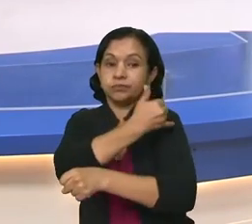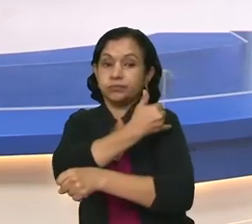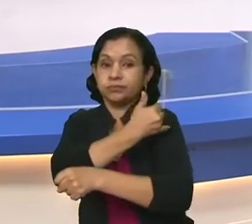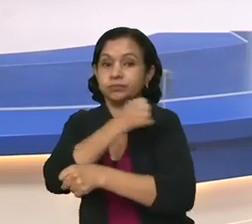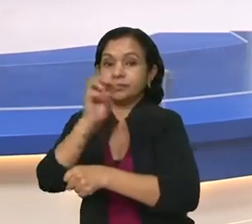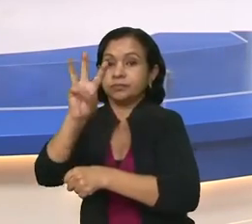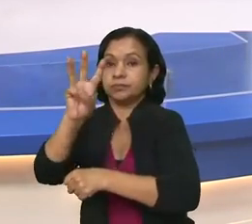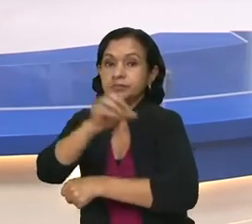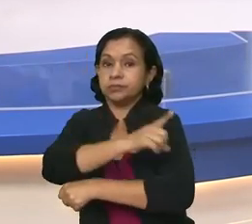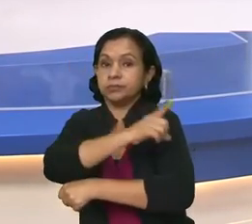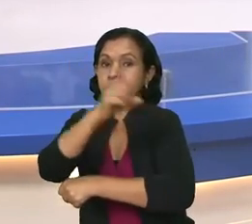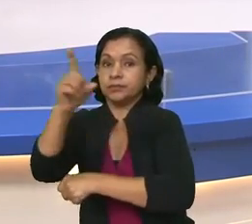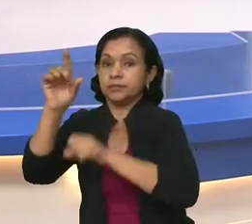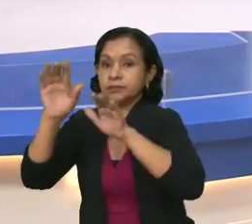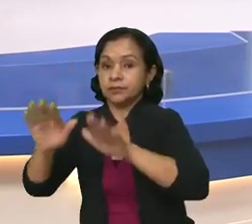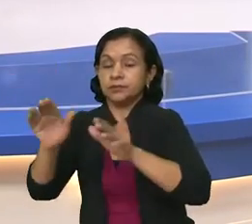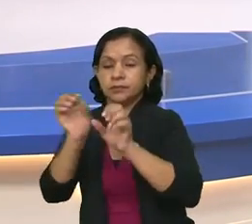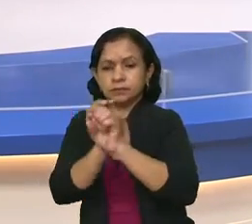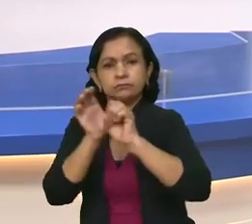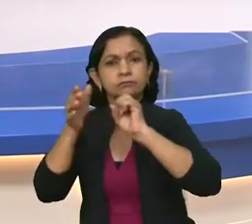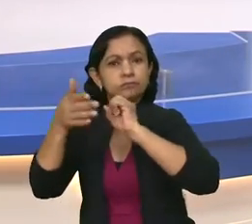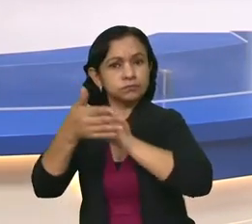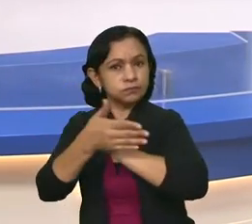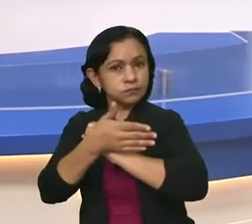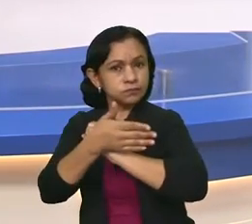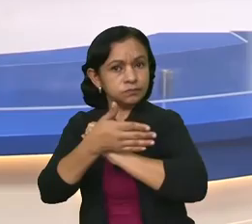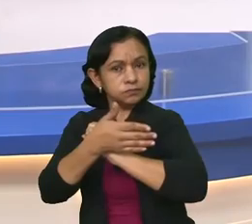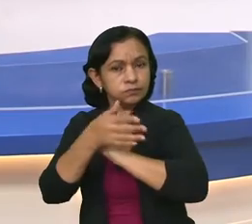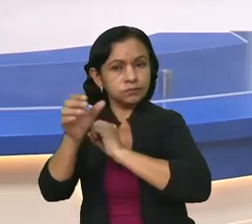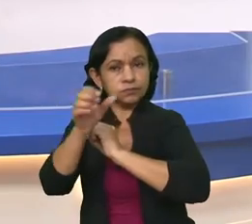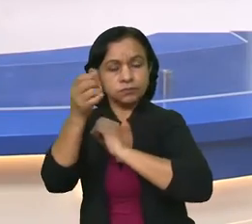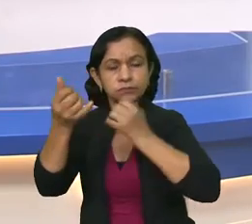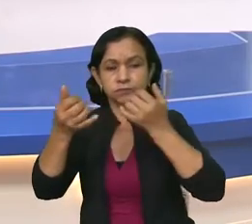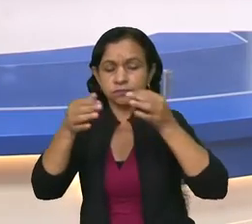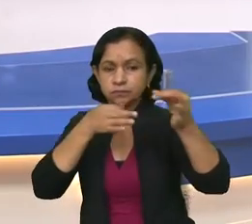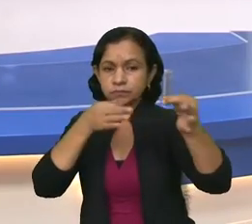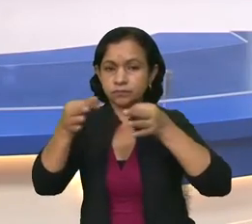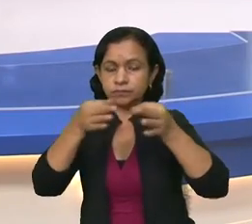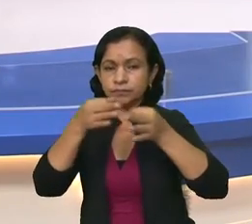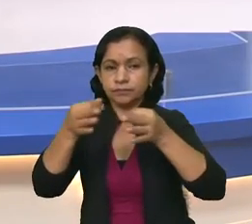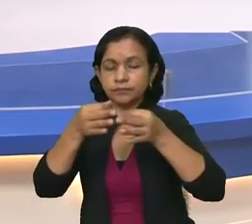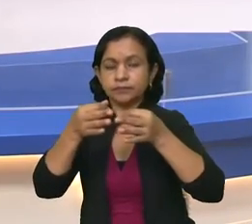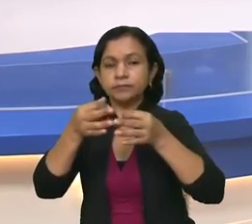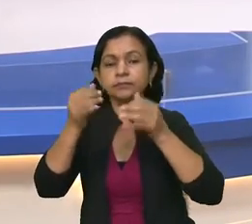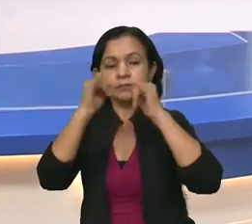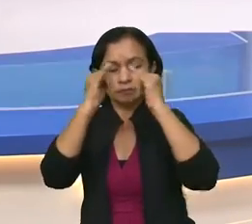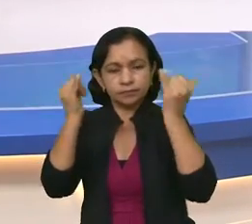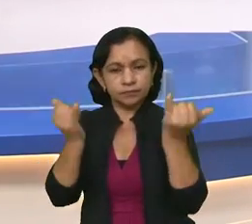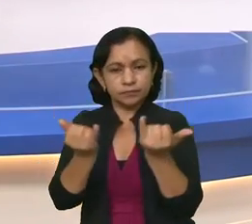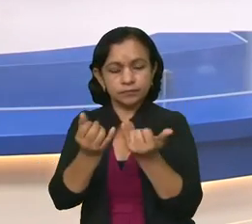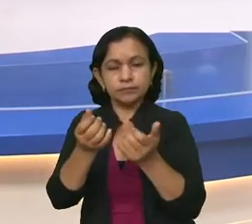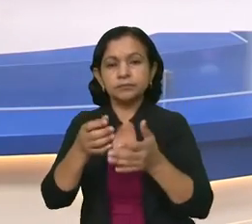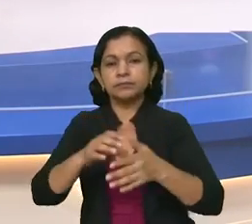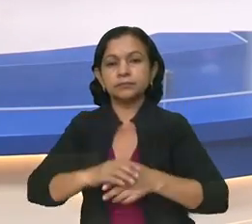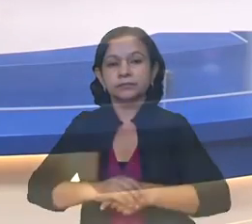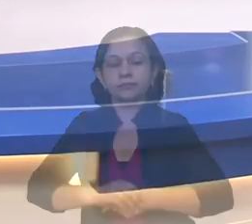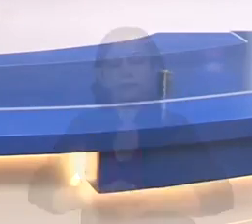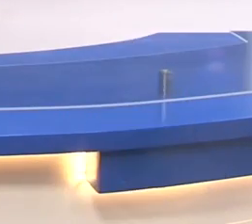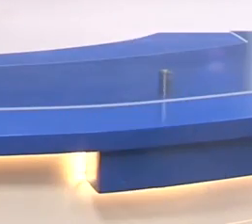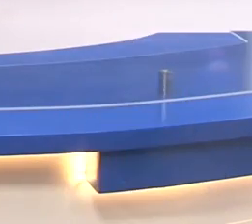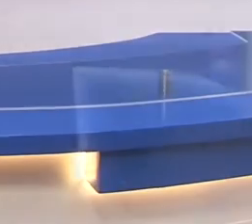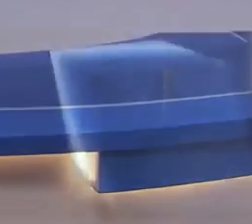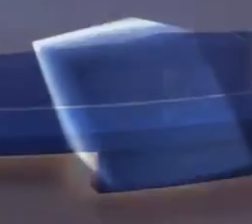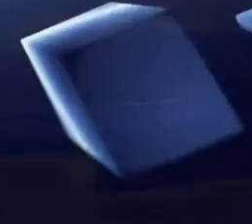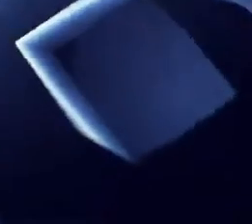3 días para tratarse la COVID-19. Esta y otras informaciones en el segmento de noticias internacionales. Veamos.